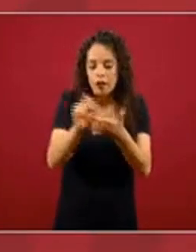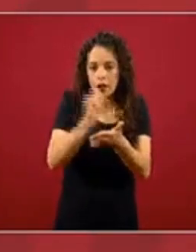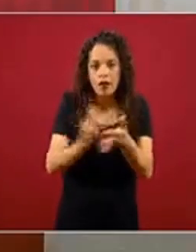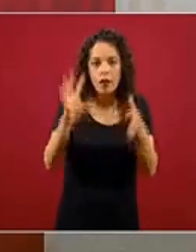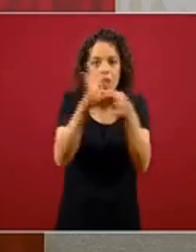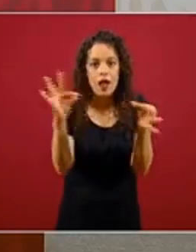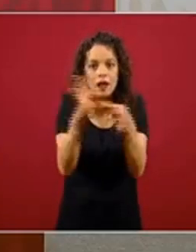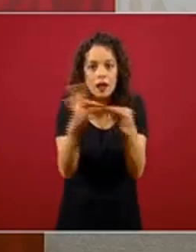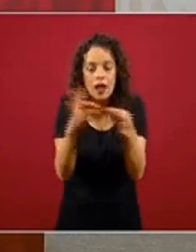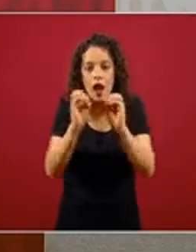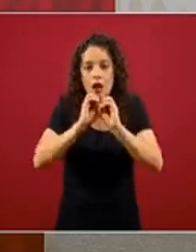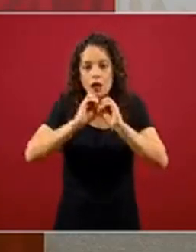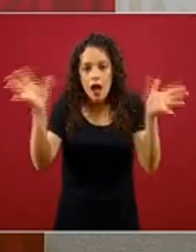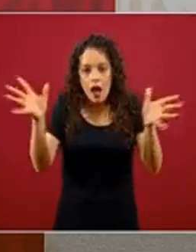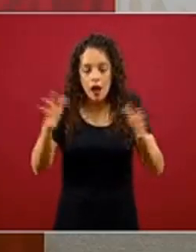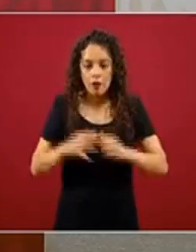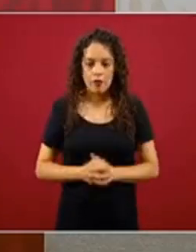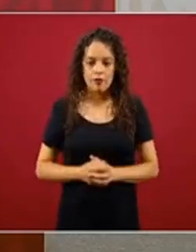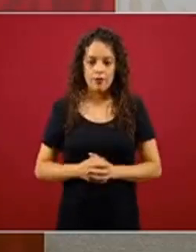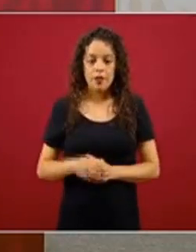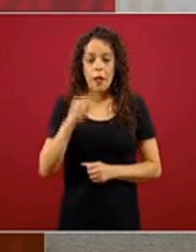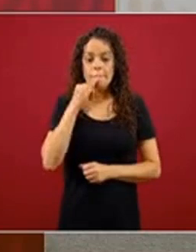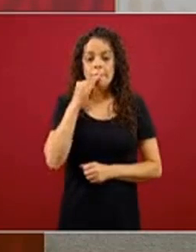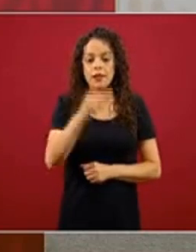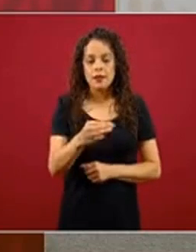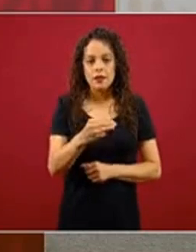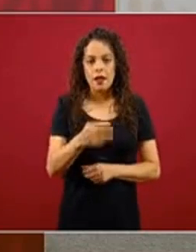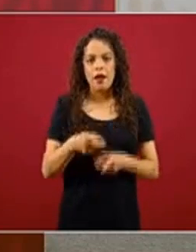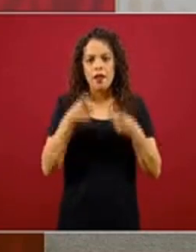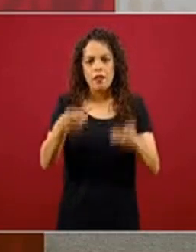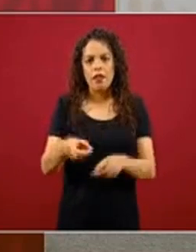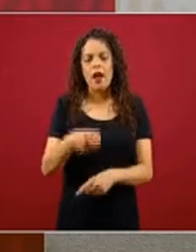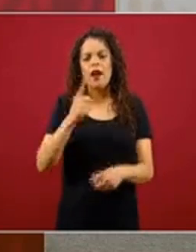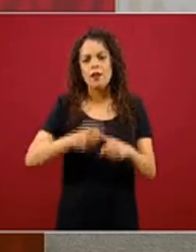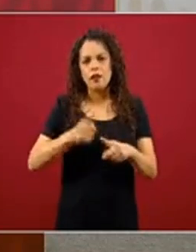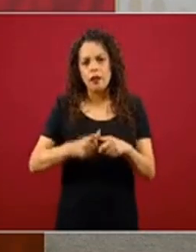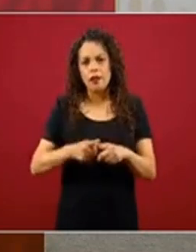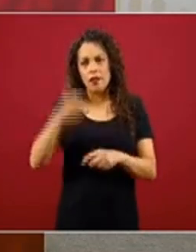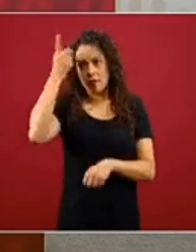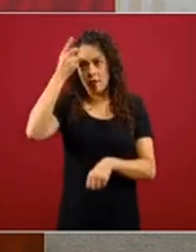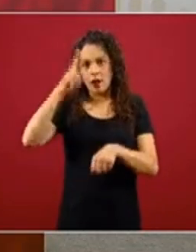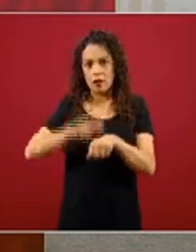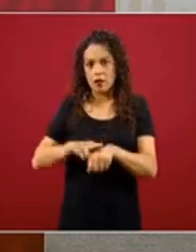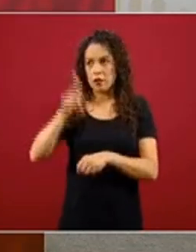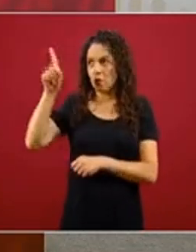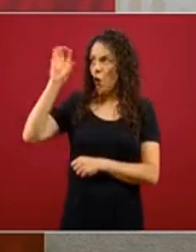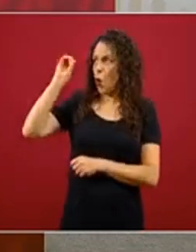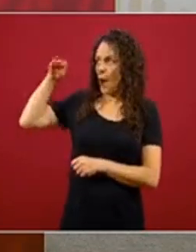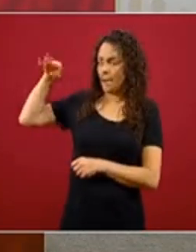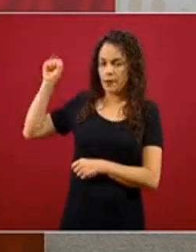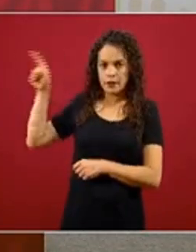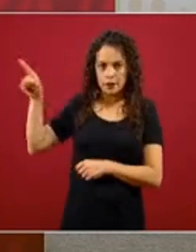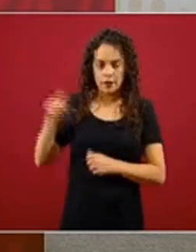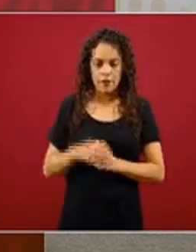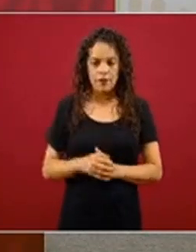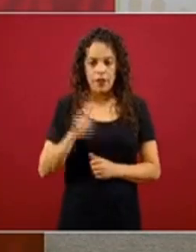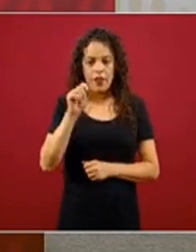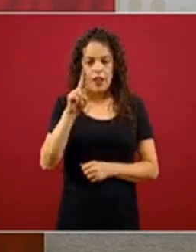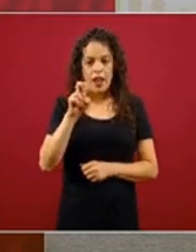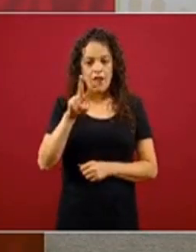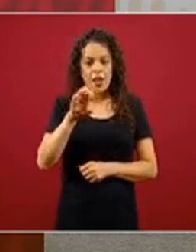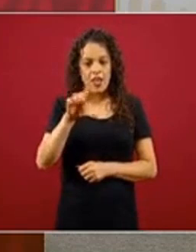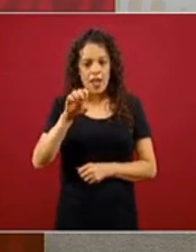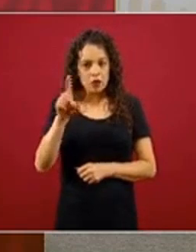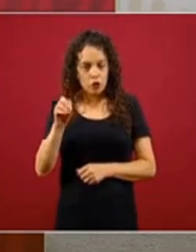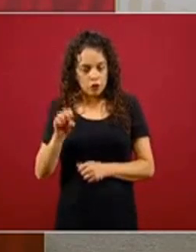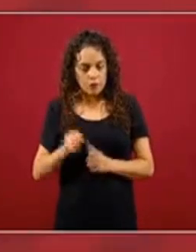El mensaje que ha dado el director de la Organización Mundial de la Salud, el doctor Tedros Ghebreyesus,